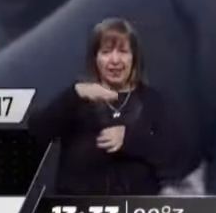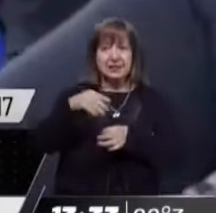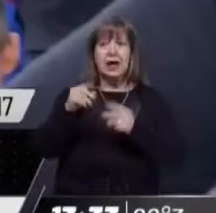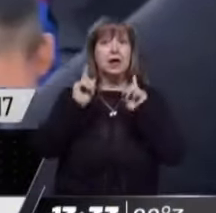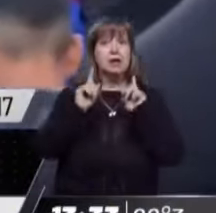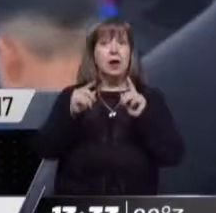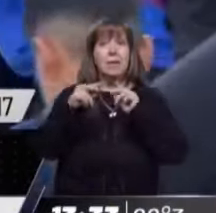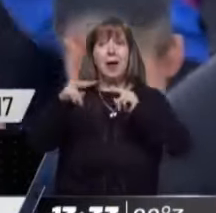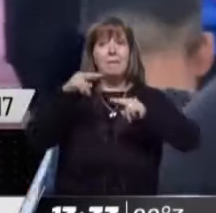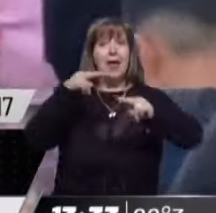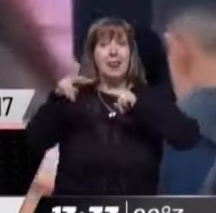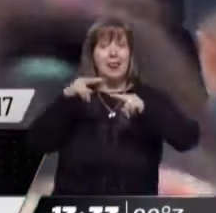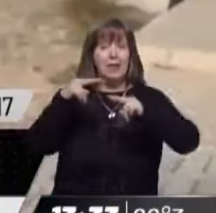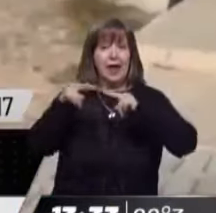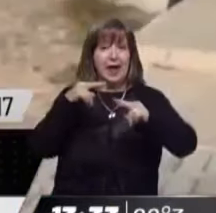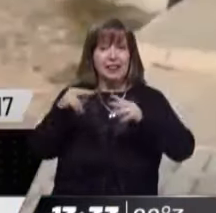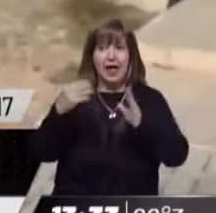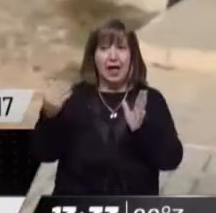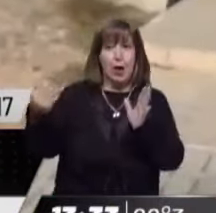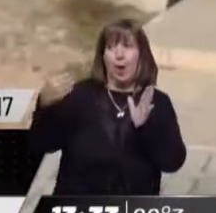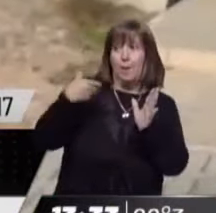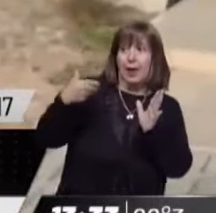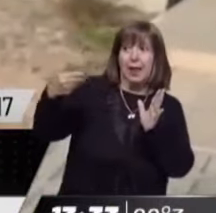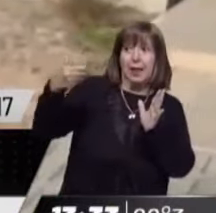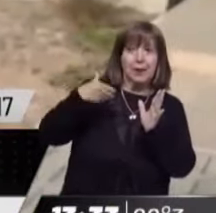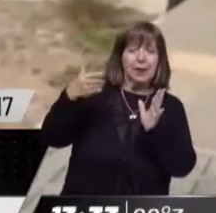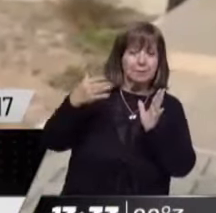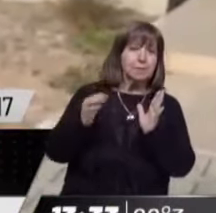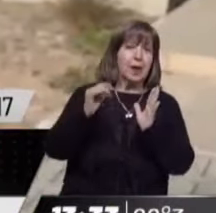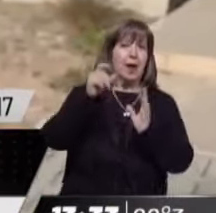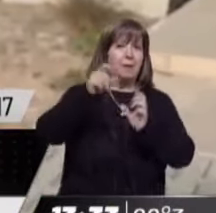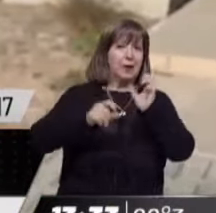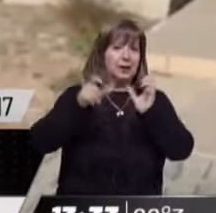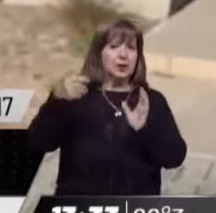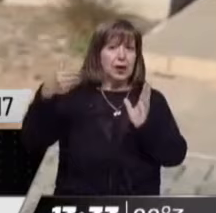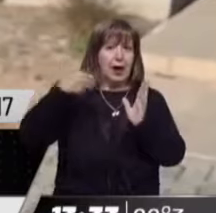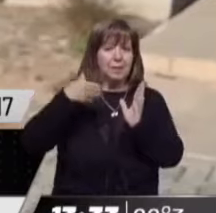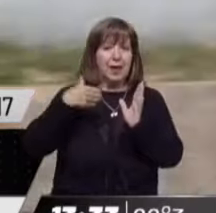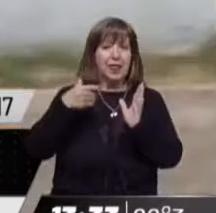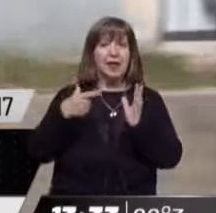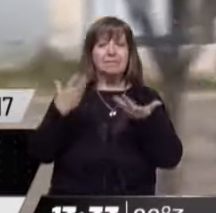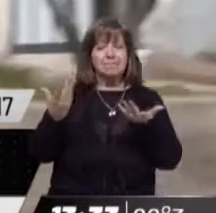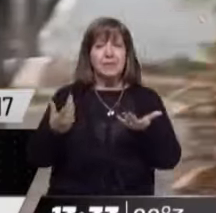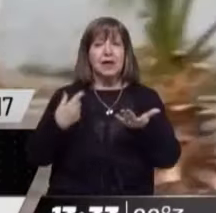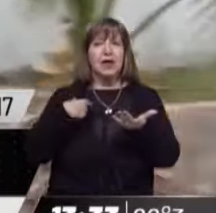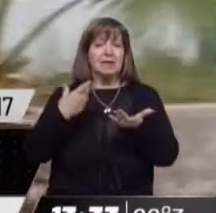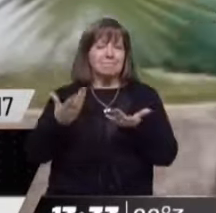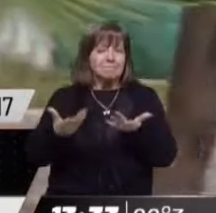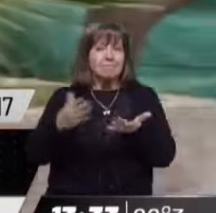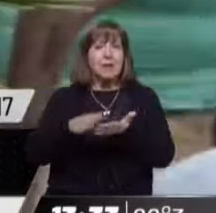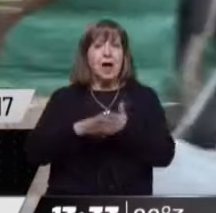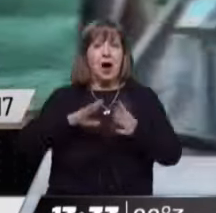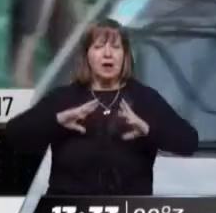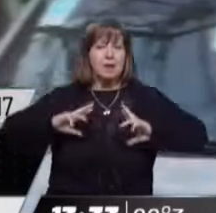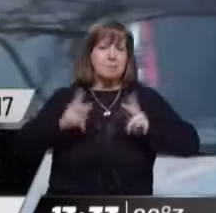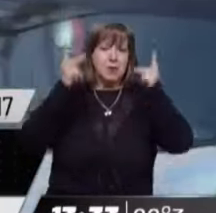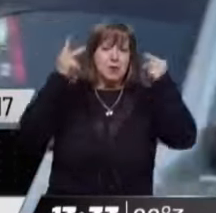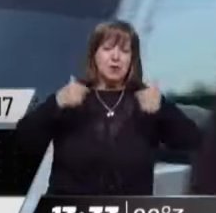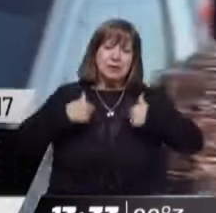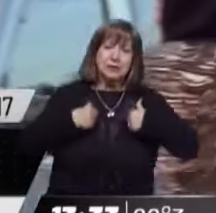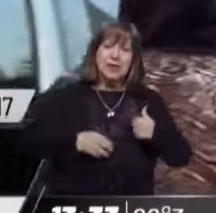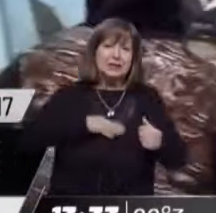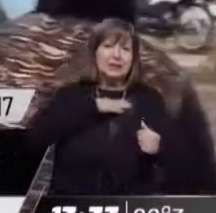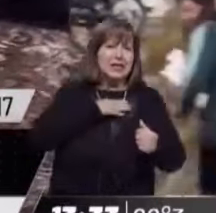una demanda espontánea muy importante que está viniendo acá al centro a registrarse. Indignación es lo menos que